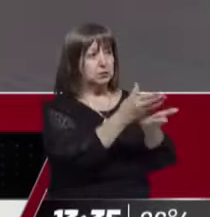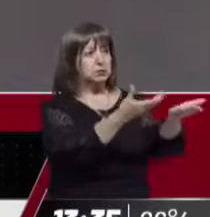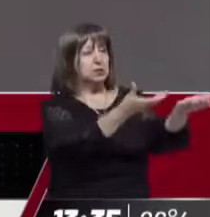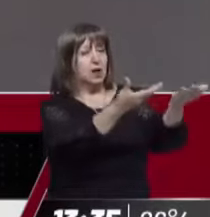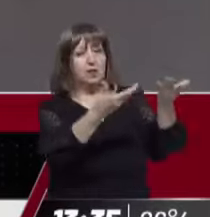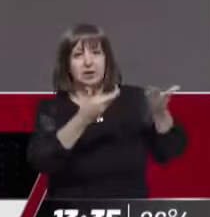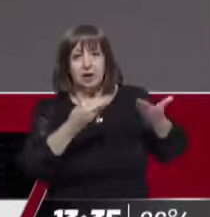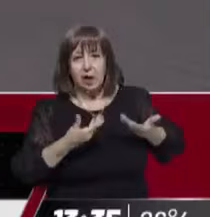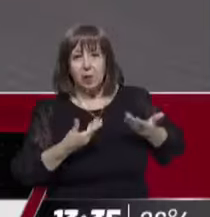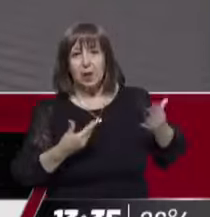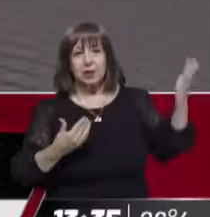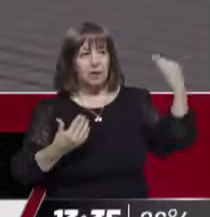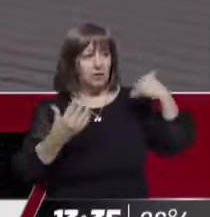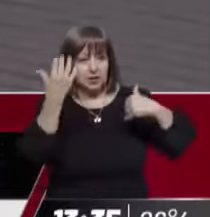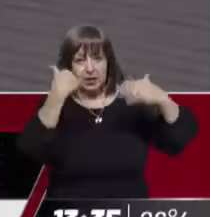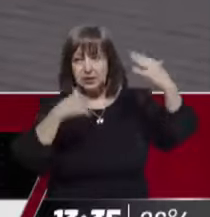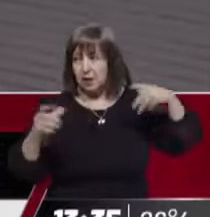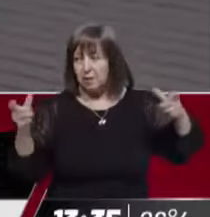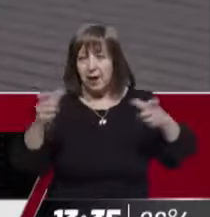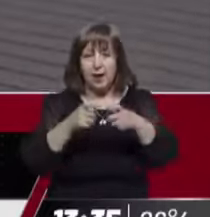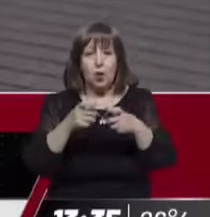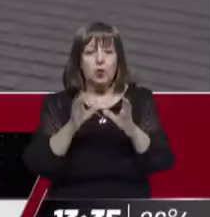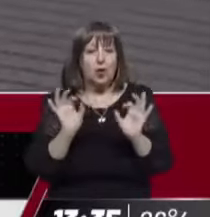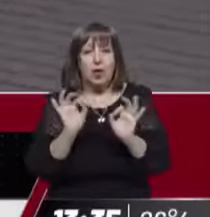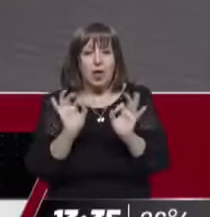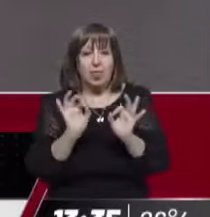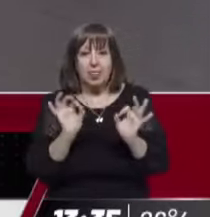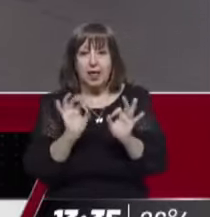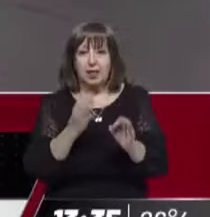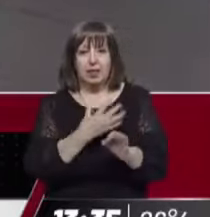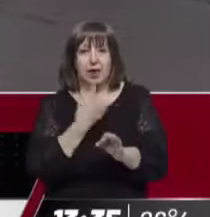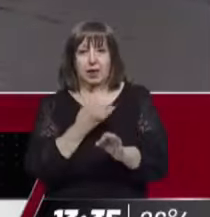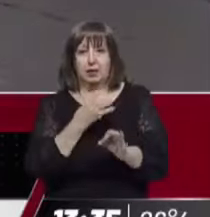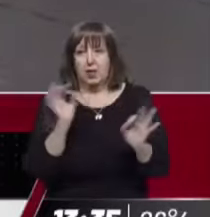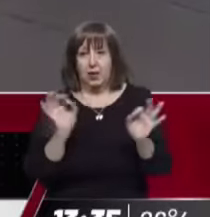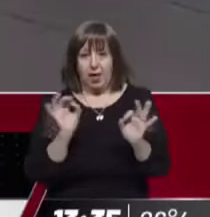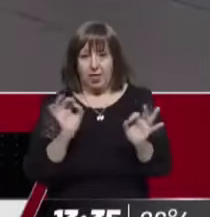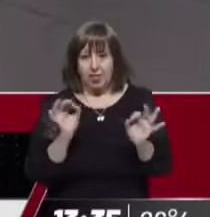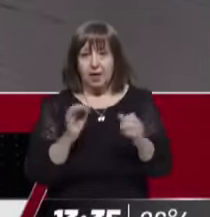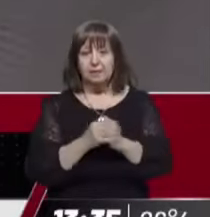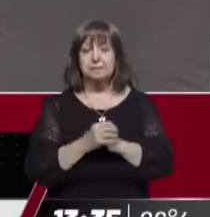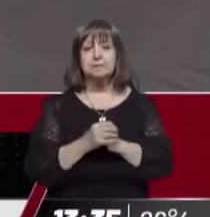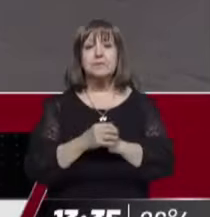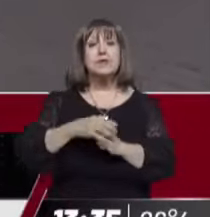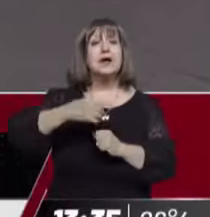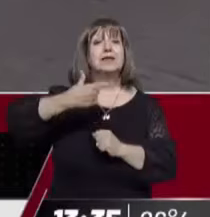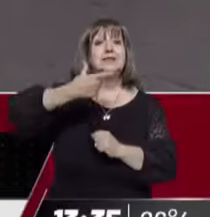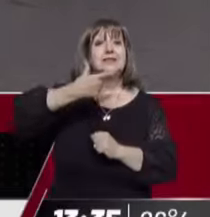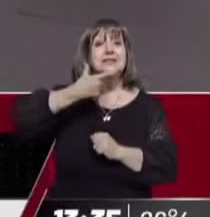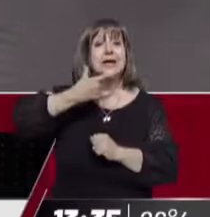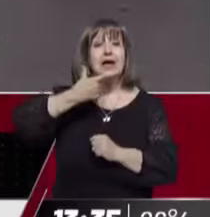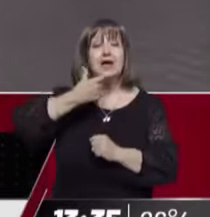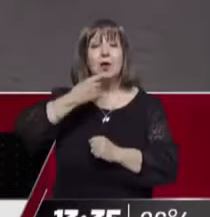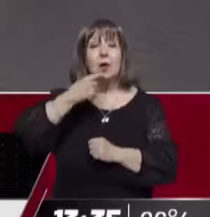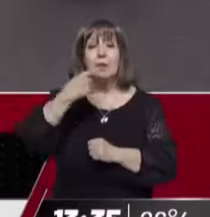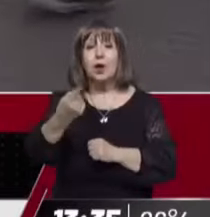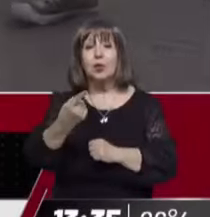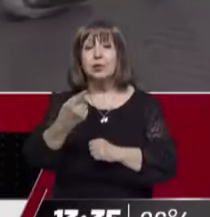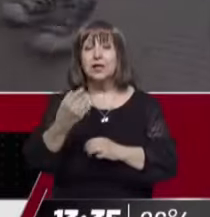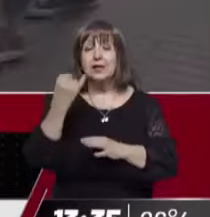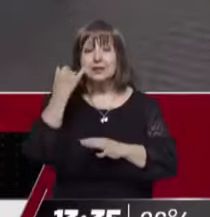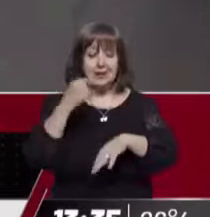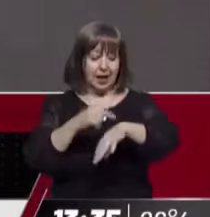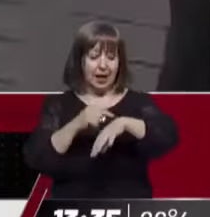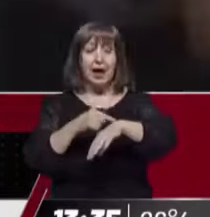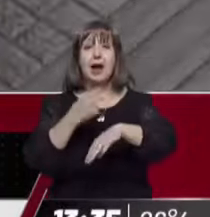mandado. Así que bueno, vamos a esperar a ver qué nos dicen. Sí, Sergio, te escucho. No, bueno, respecto a esa reunión, sabemos que tipo 11 de la mañana llegaron las autoridades